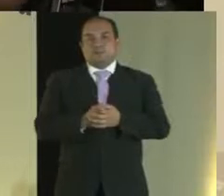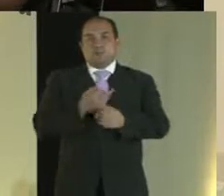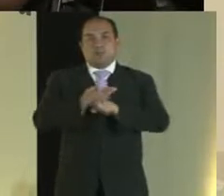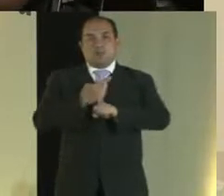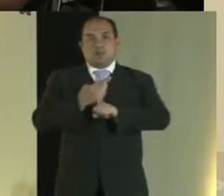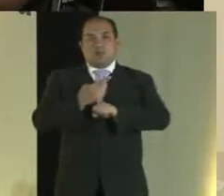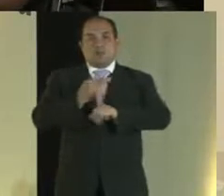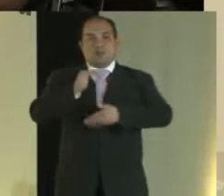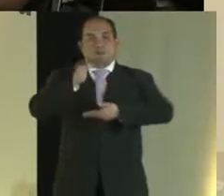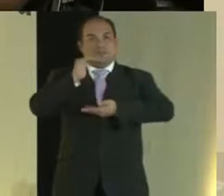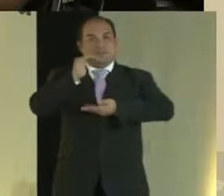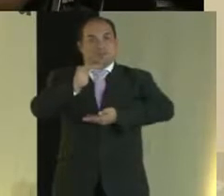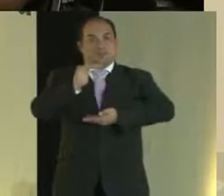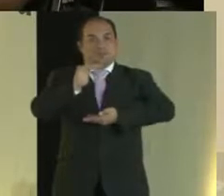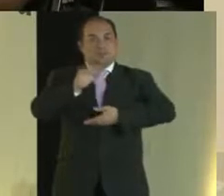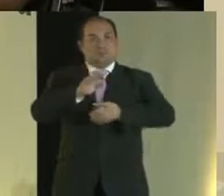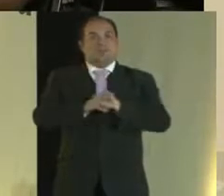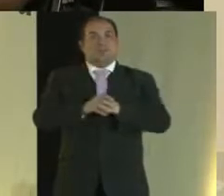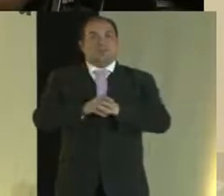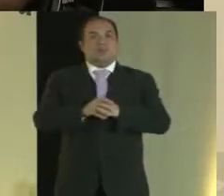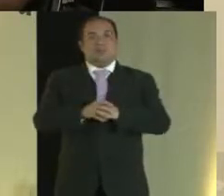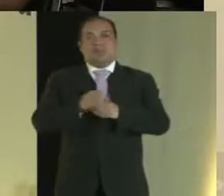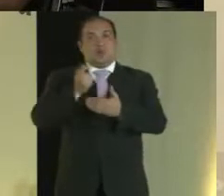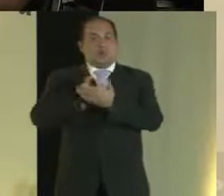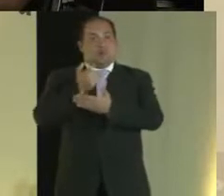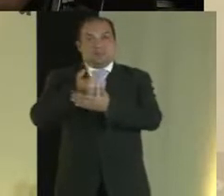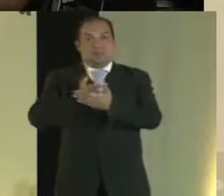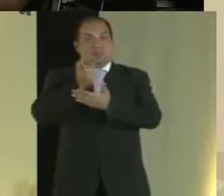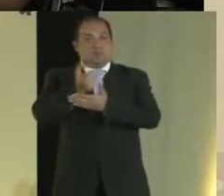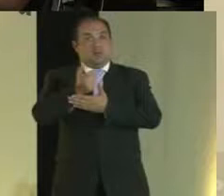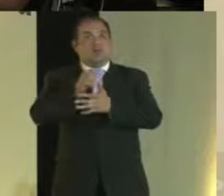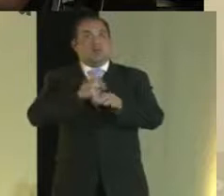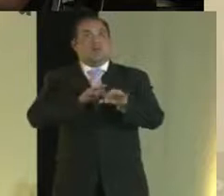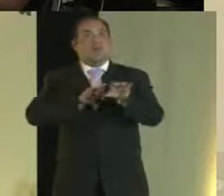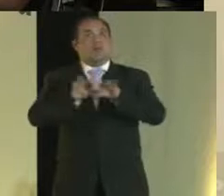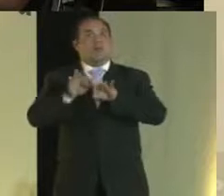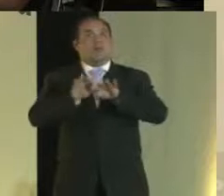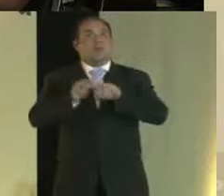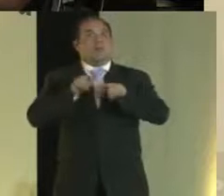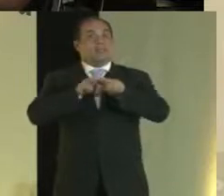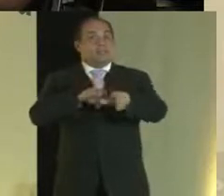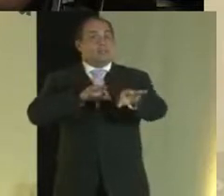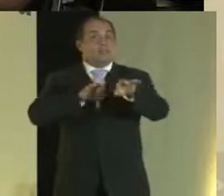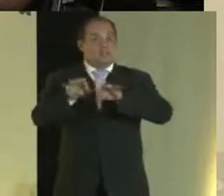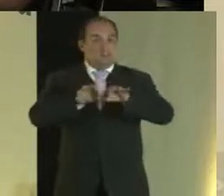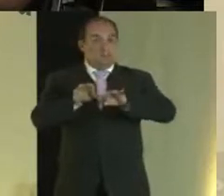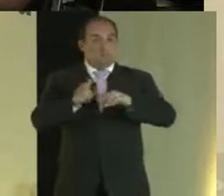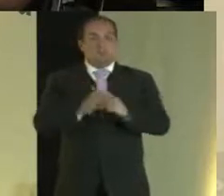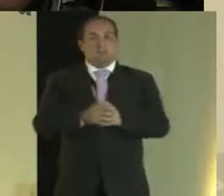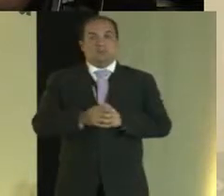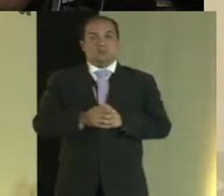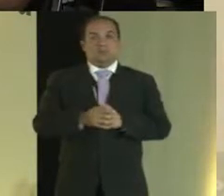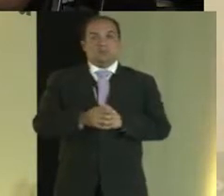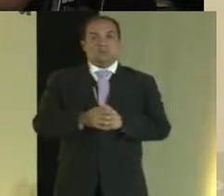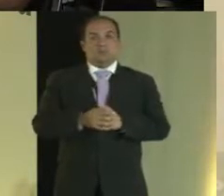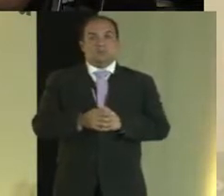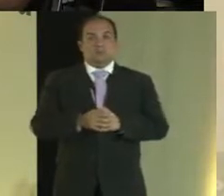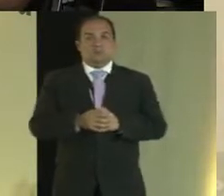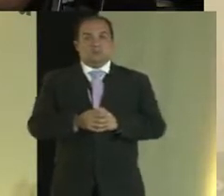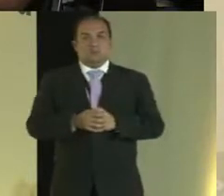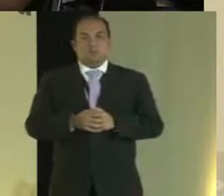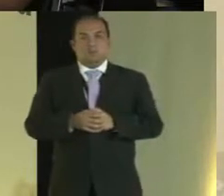capacidad vulnerable, no vulnerable, lo han trabajado y seguirán trabajando. Mientras